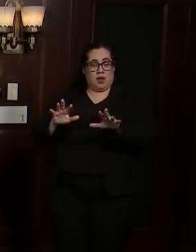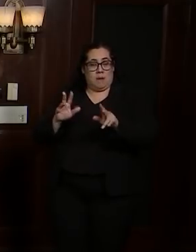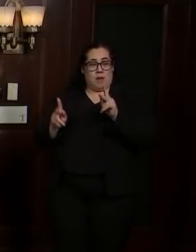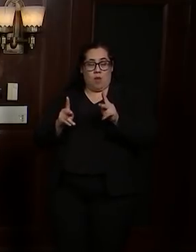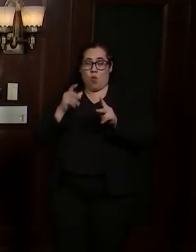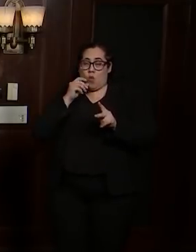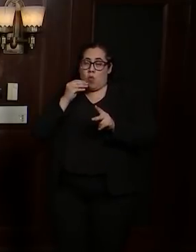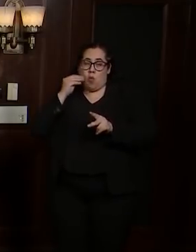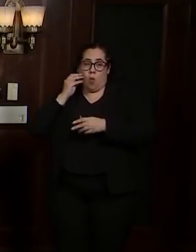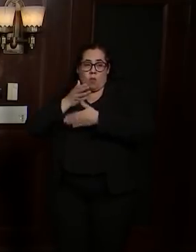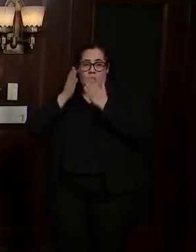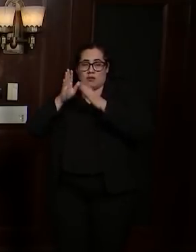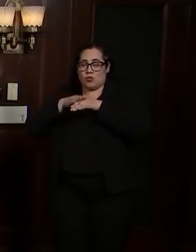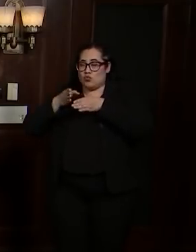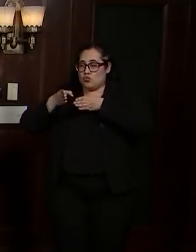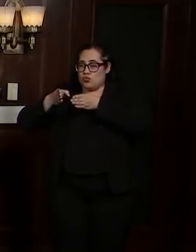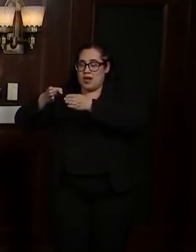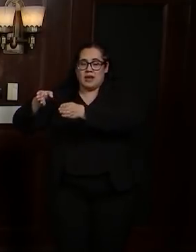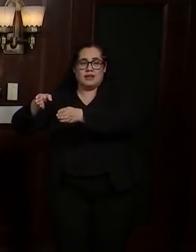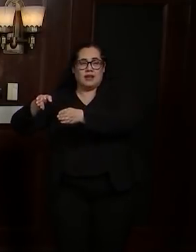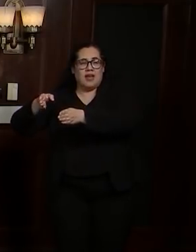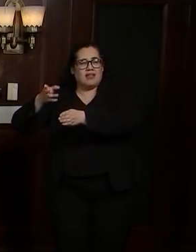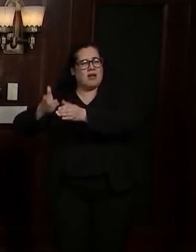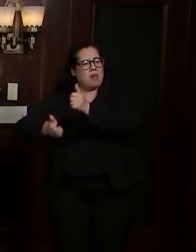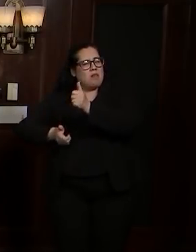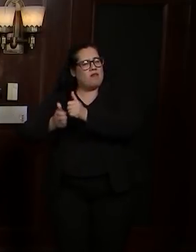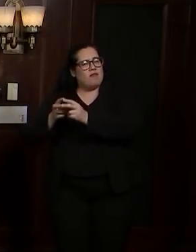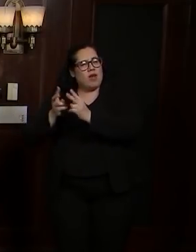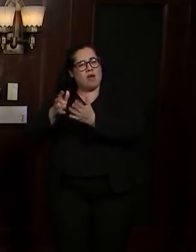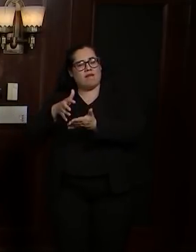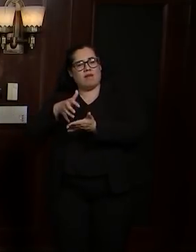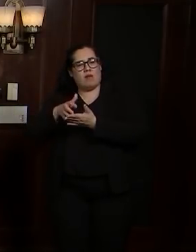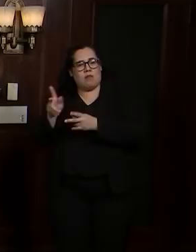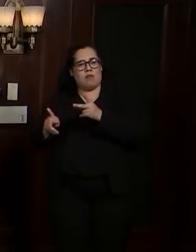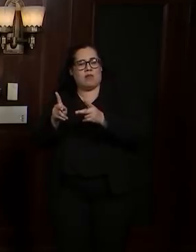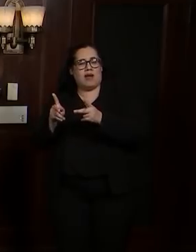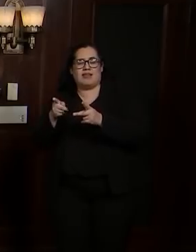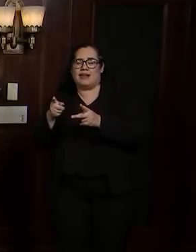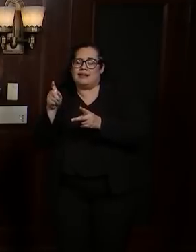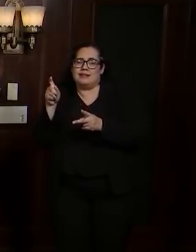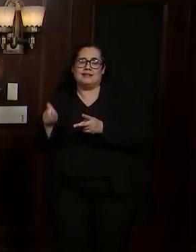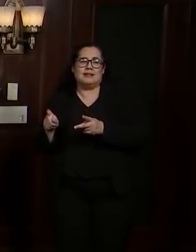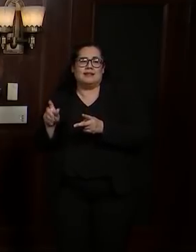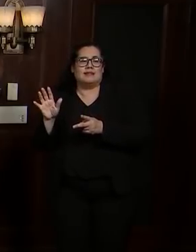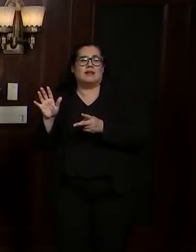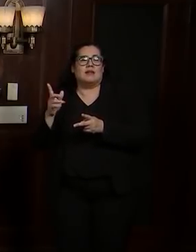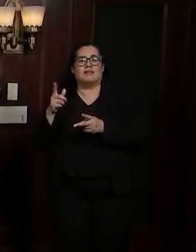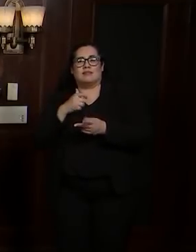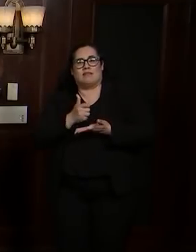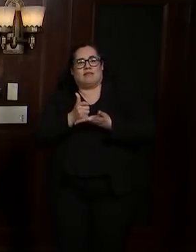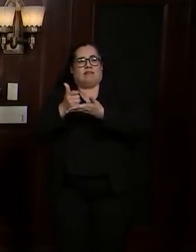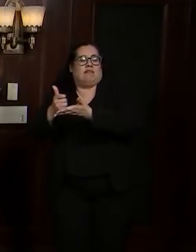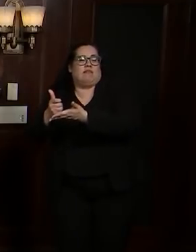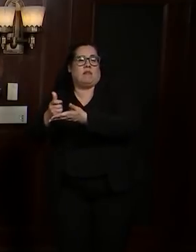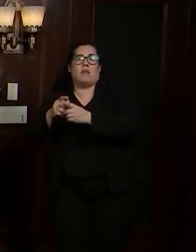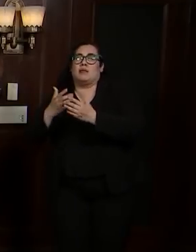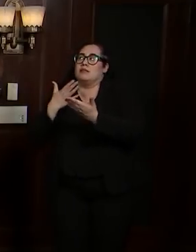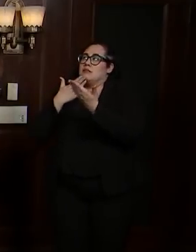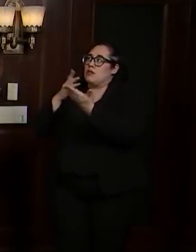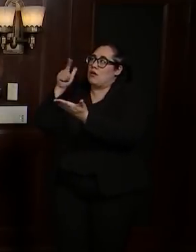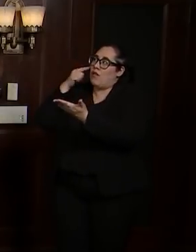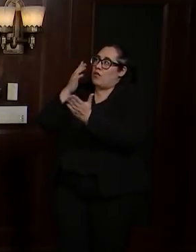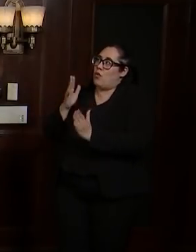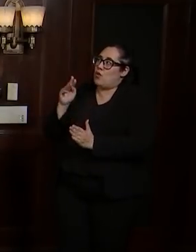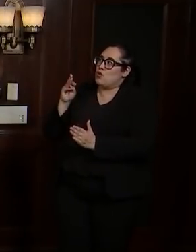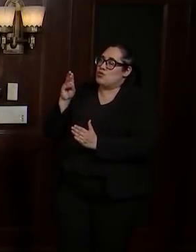las calles son las personas más vulnerables y también necesitamos la ayuda. Pero gracias al gobernador